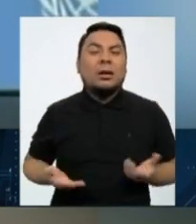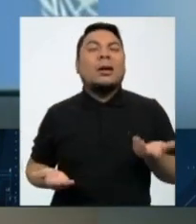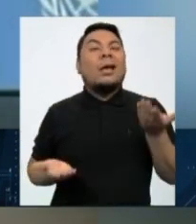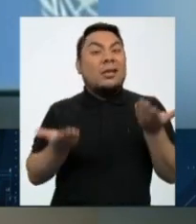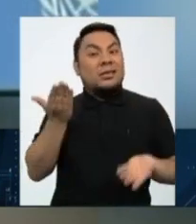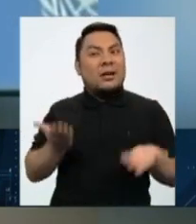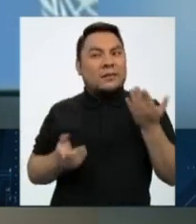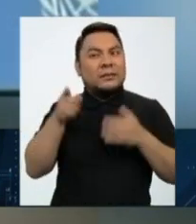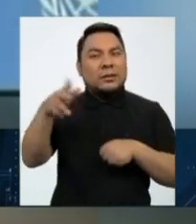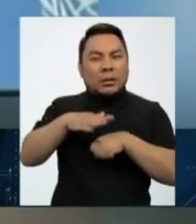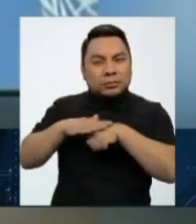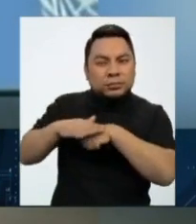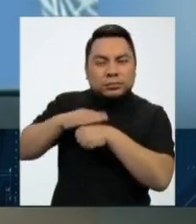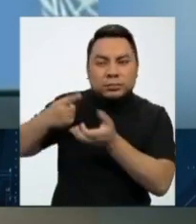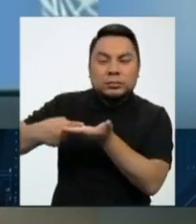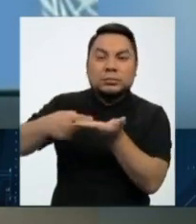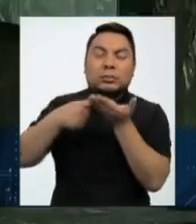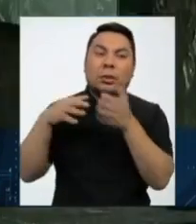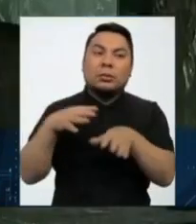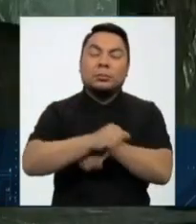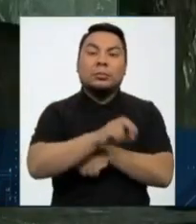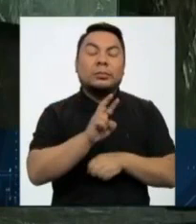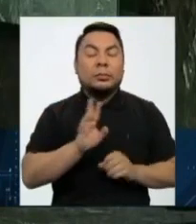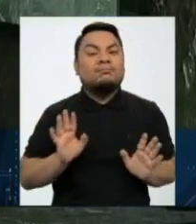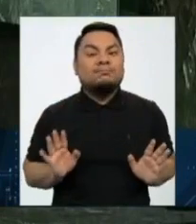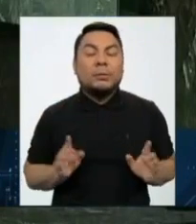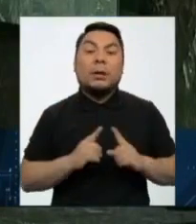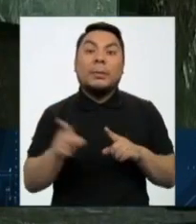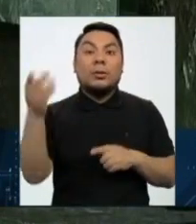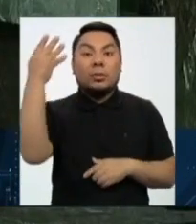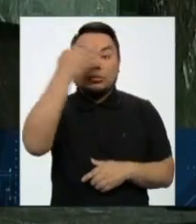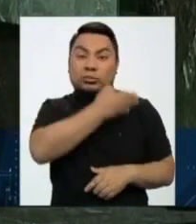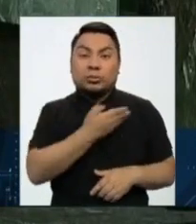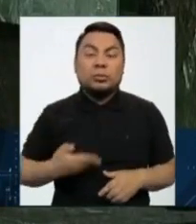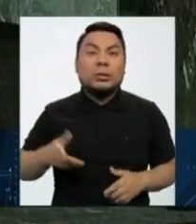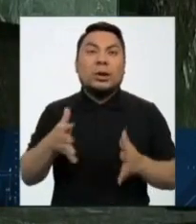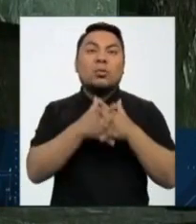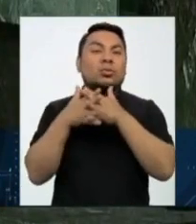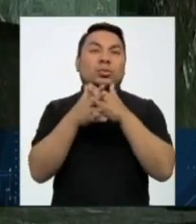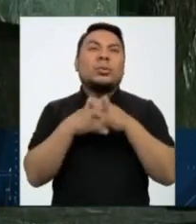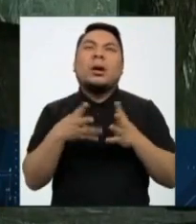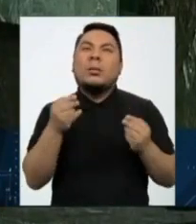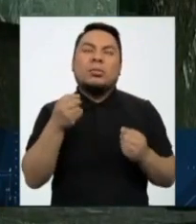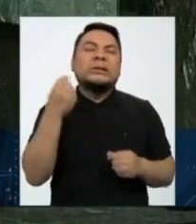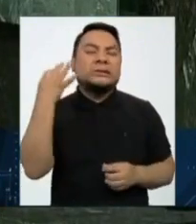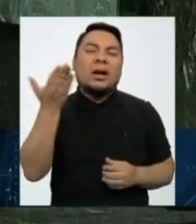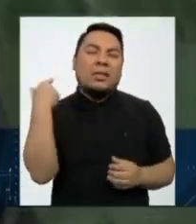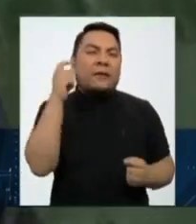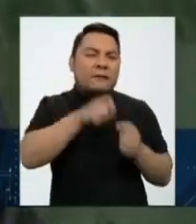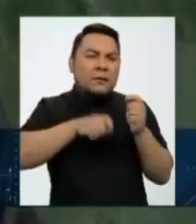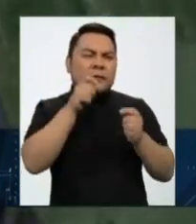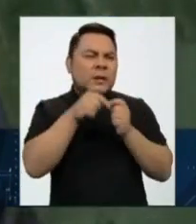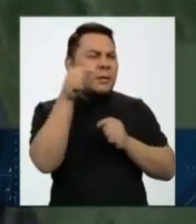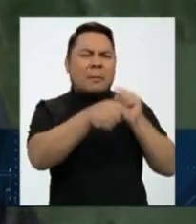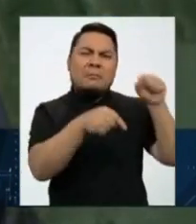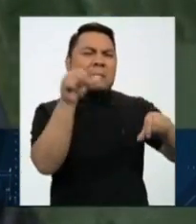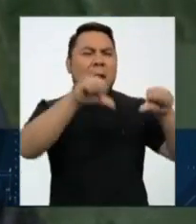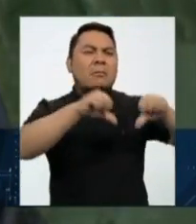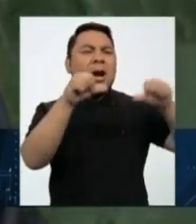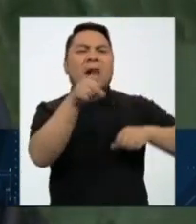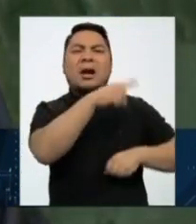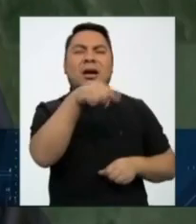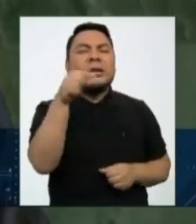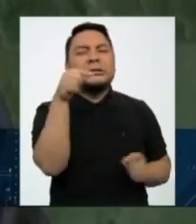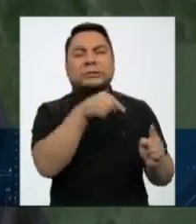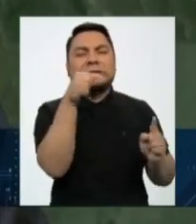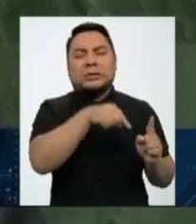intenciones desestabilizadoras contra Caracas. Estados Unidos ha sido un duro crítico de lo que llama la dictadura en Venezuela. Desde el año pasado